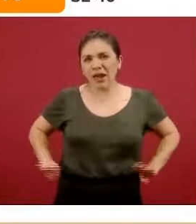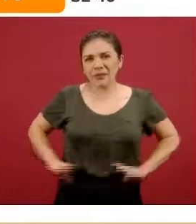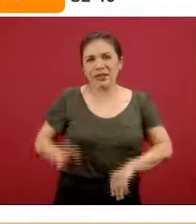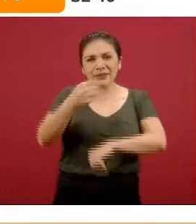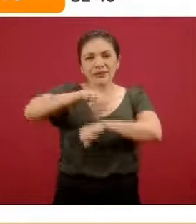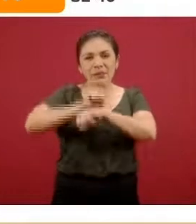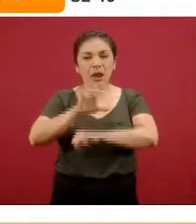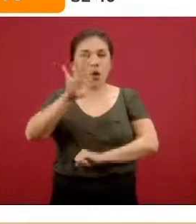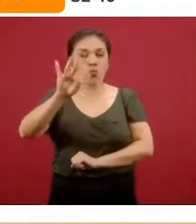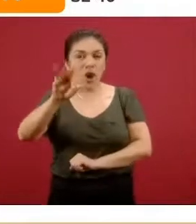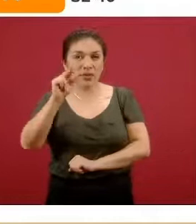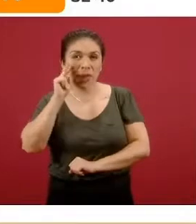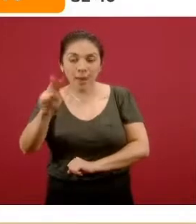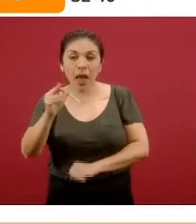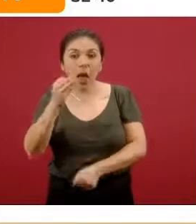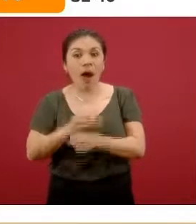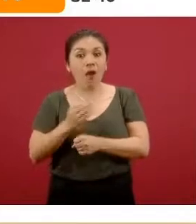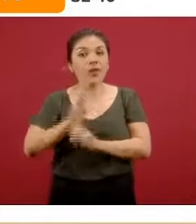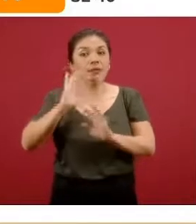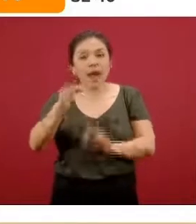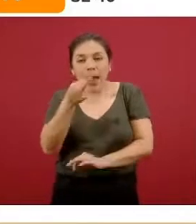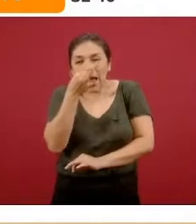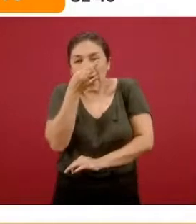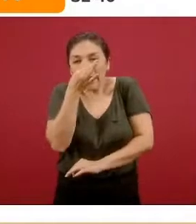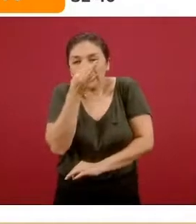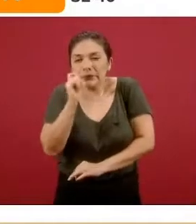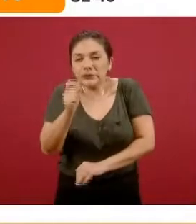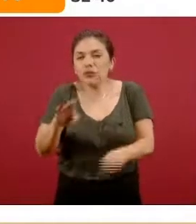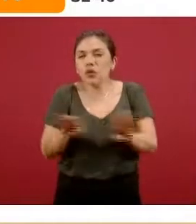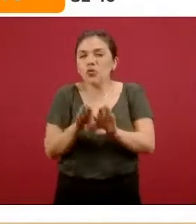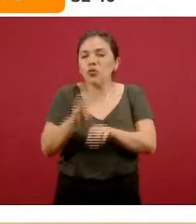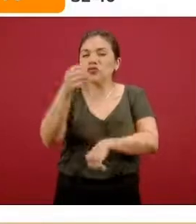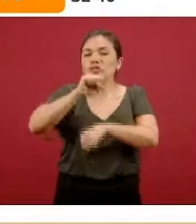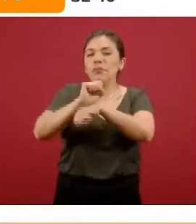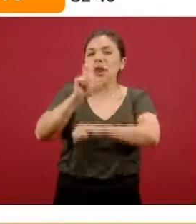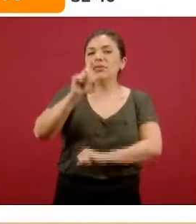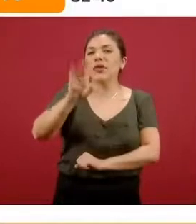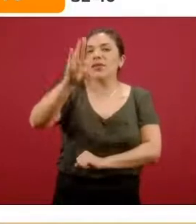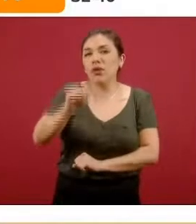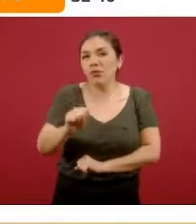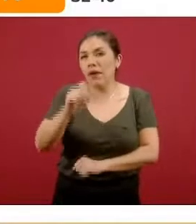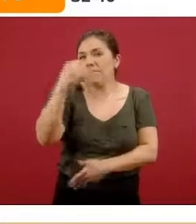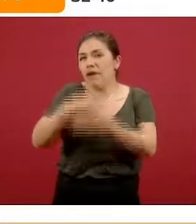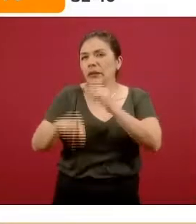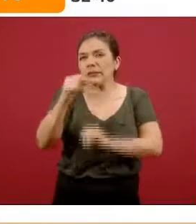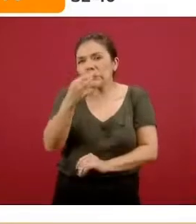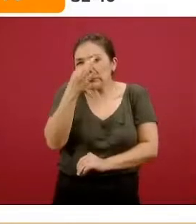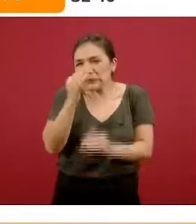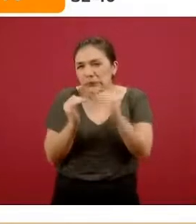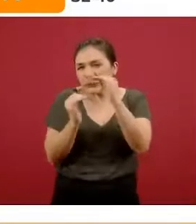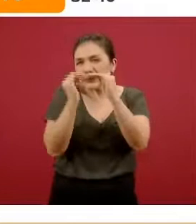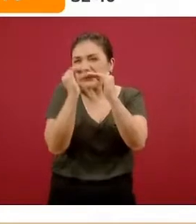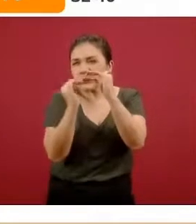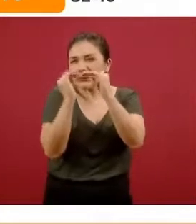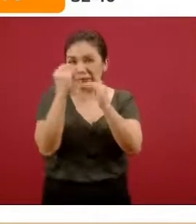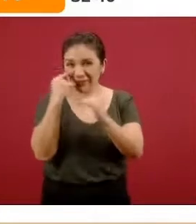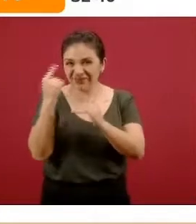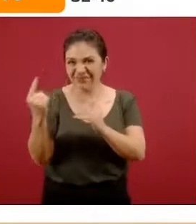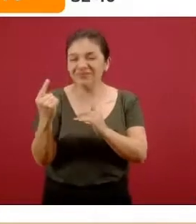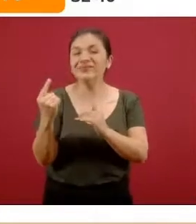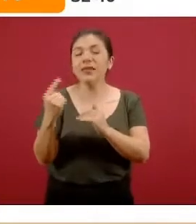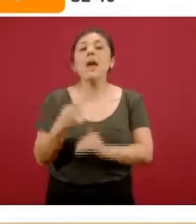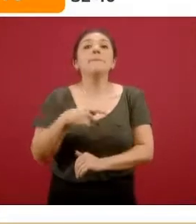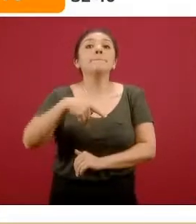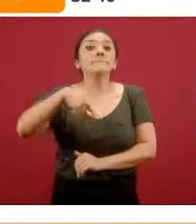semana 40, nos estamos ya acercando a la que teníamos en la semana 39, de hecho falta muy poco para poder alcanzarla.